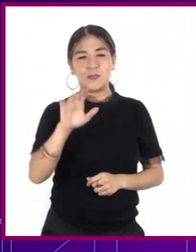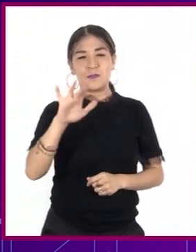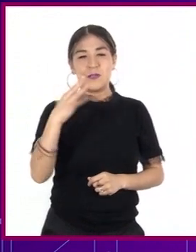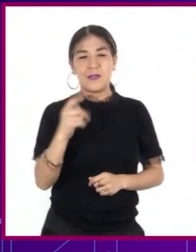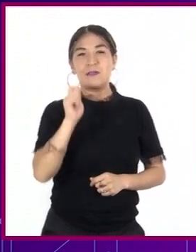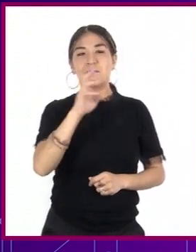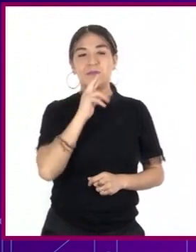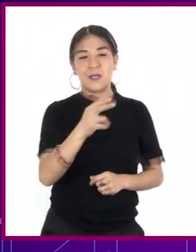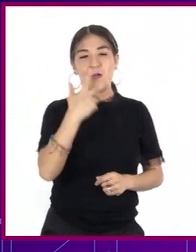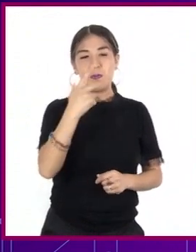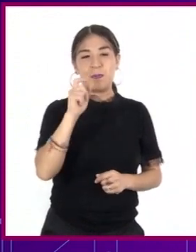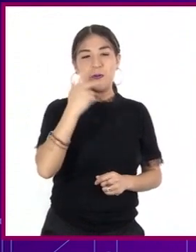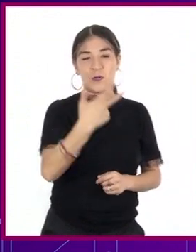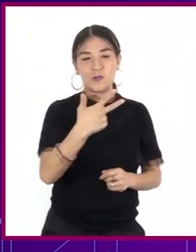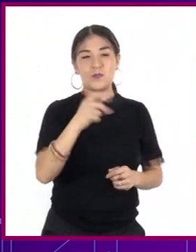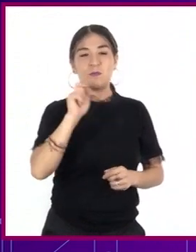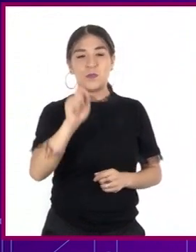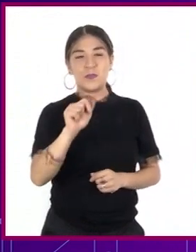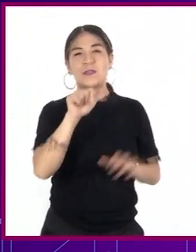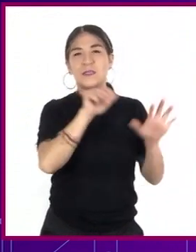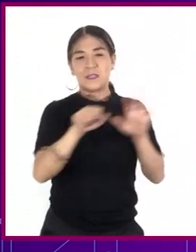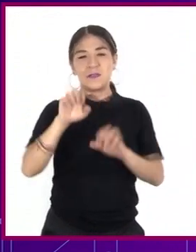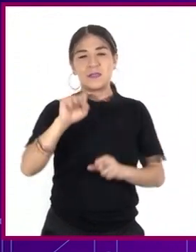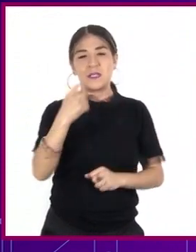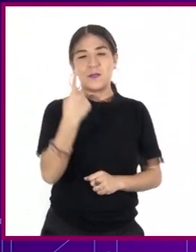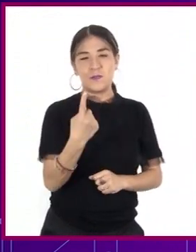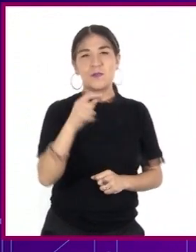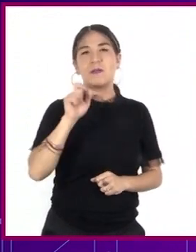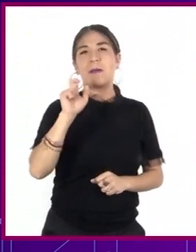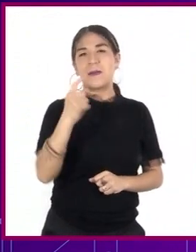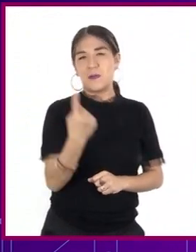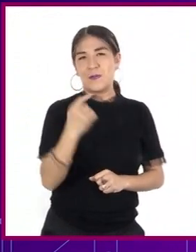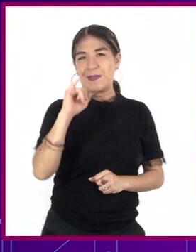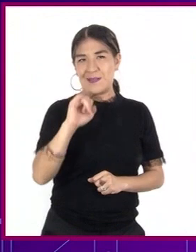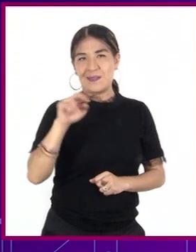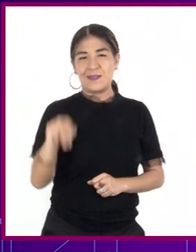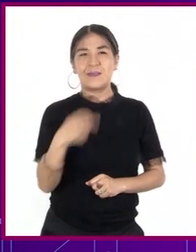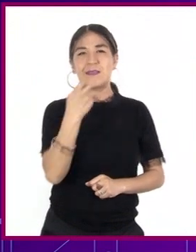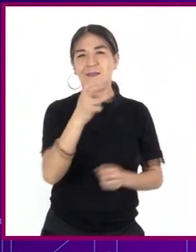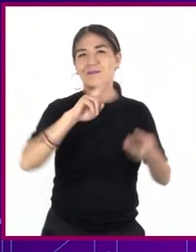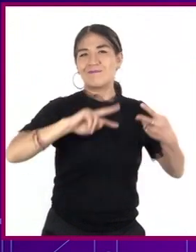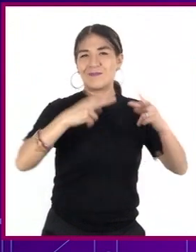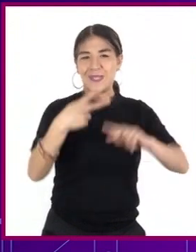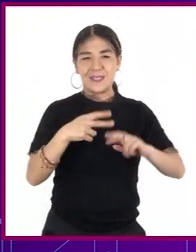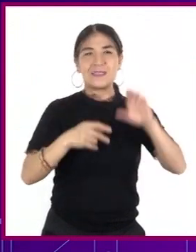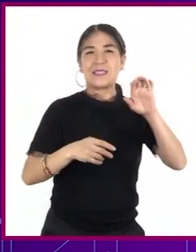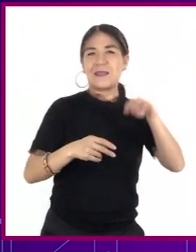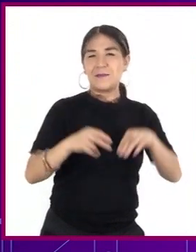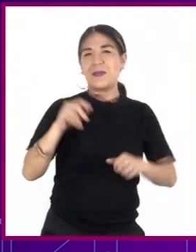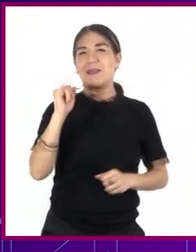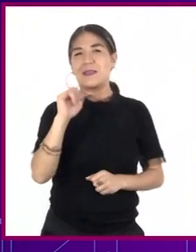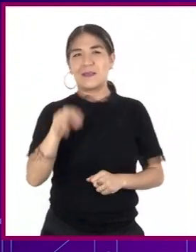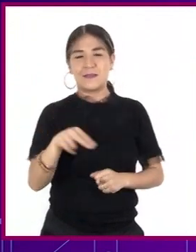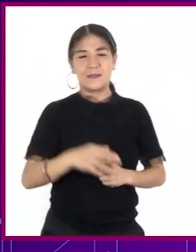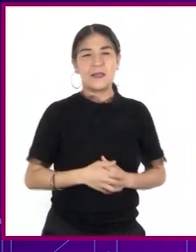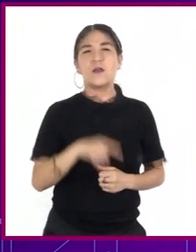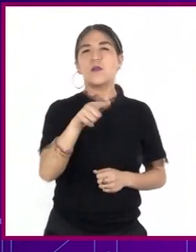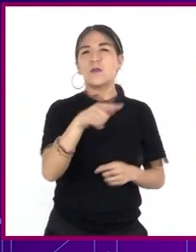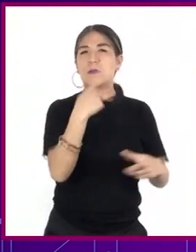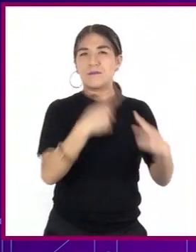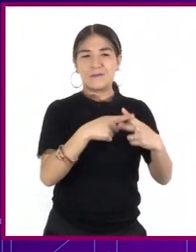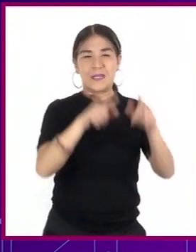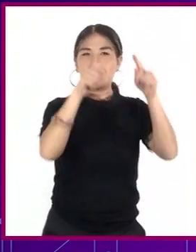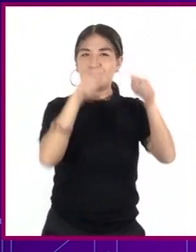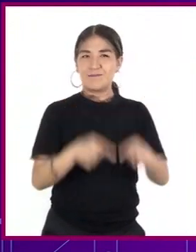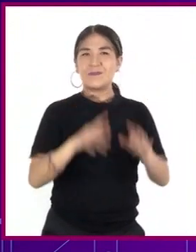8.661, que es el equivalente en pulgadas de 22 centímetros. Ya tenemos las medidas aproximadas de la maleta